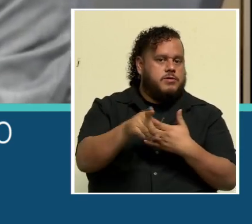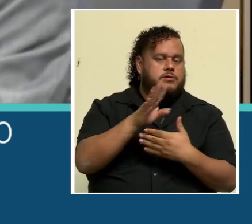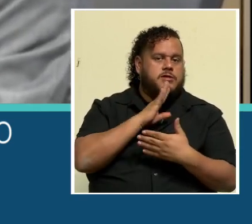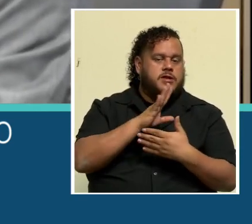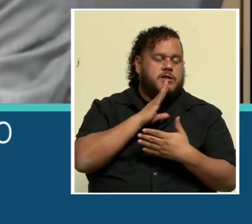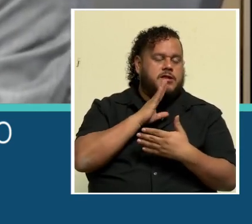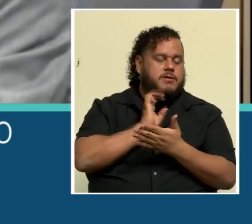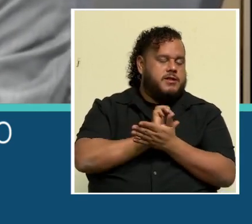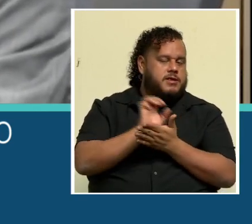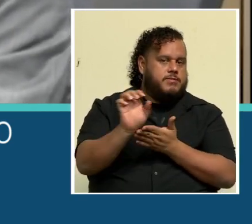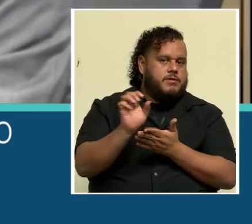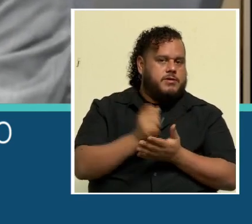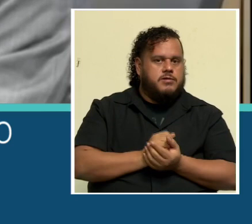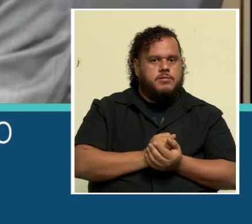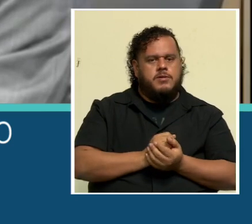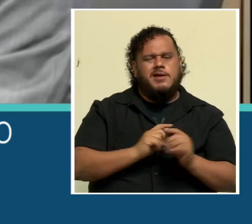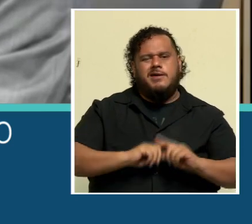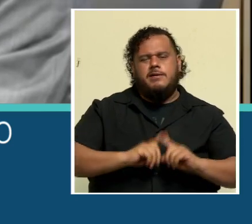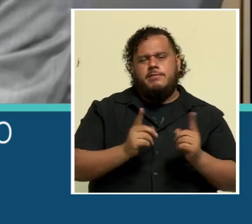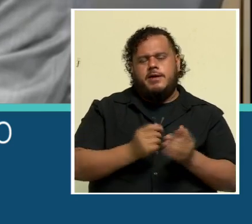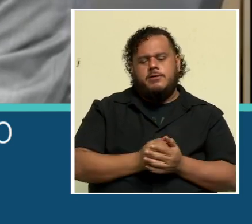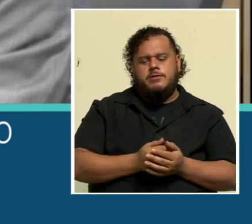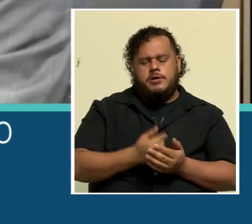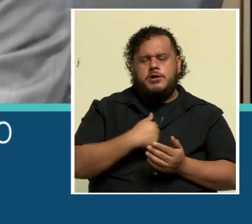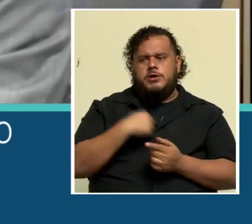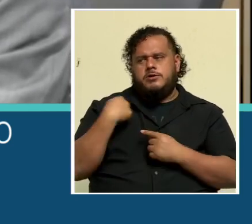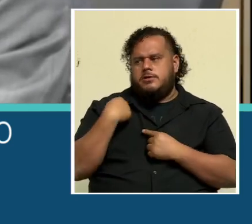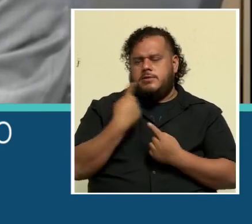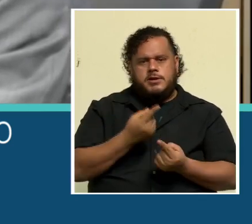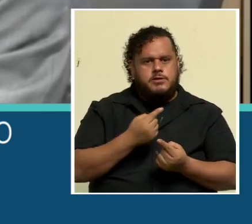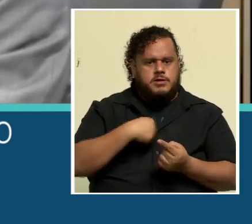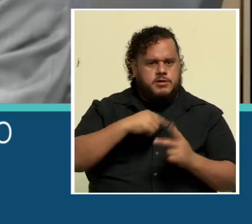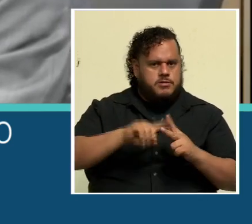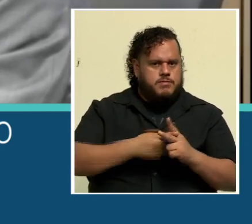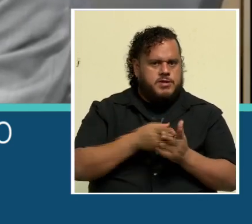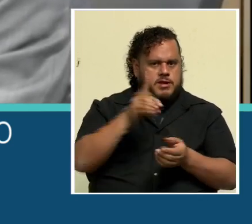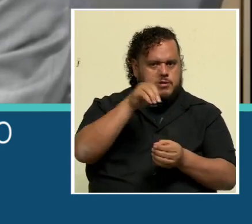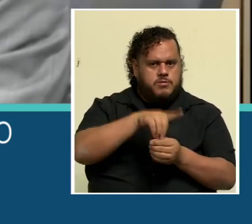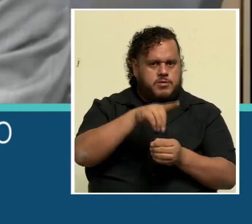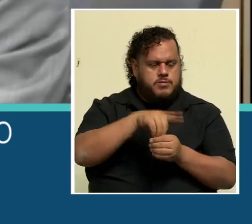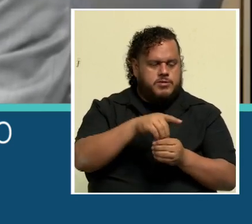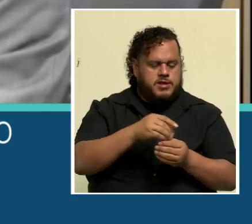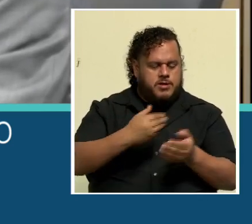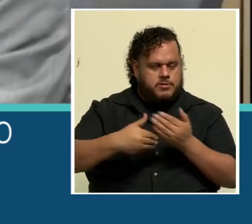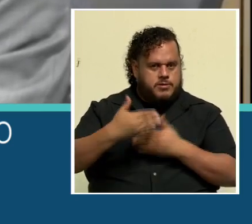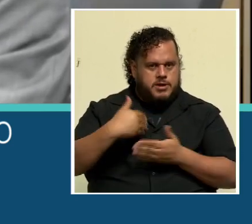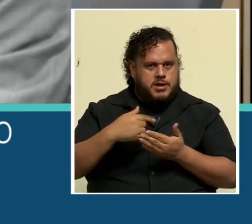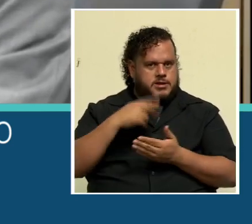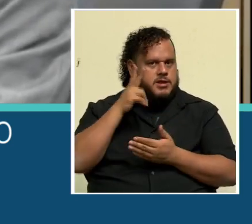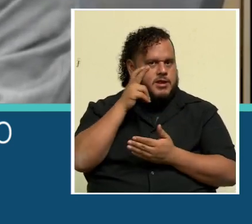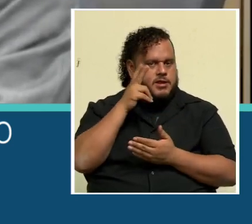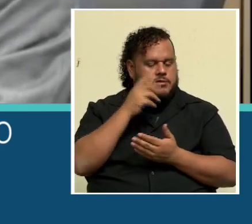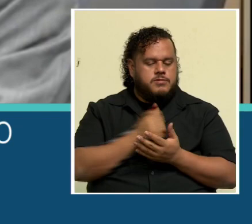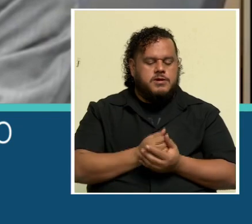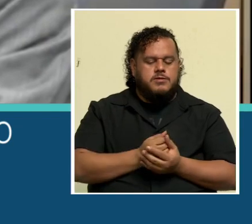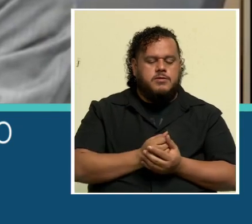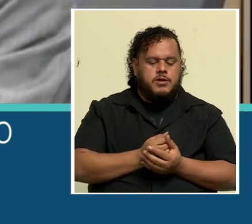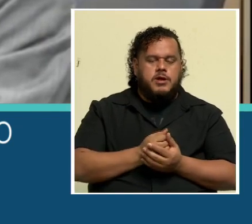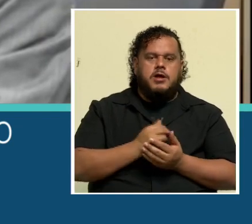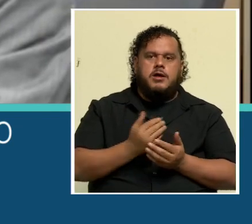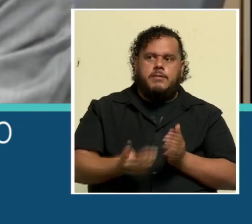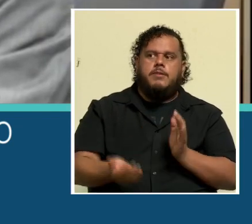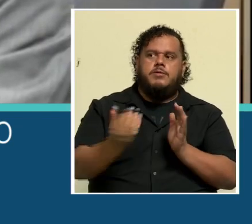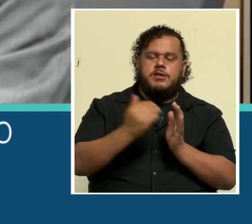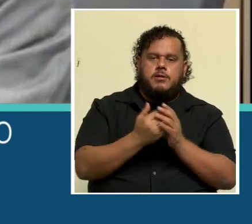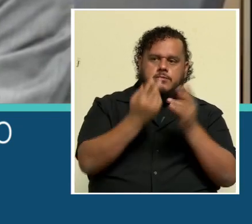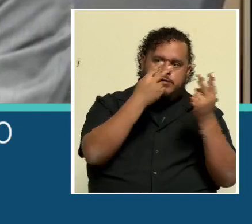de prevención. Pero yo he venido desde que empecé como diputado y antes escuchando, vamos a volver la